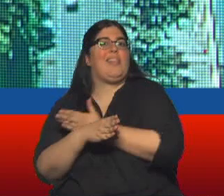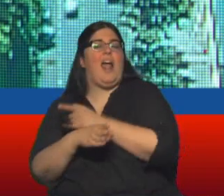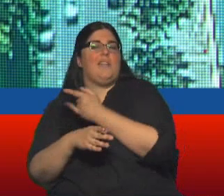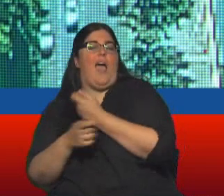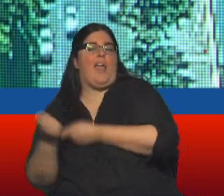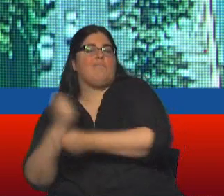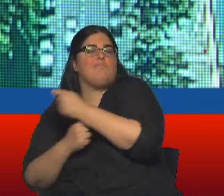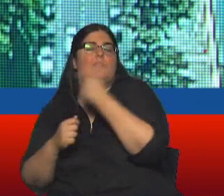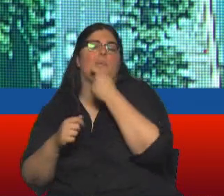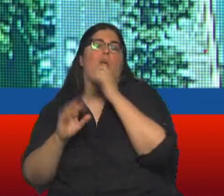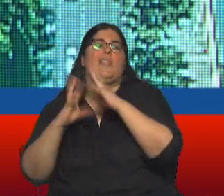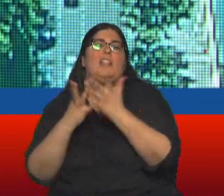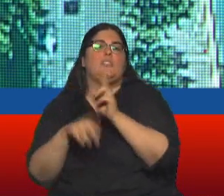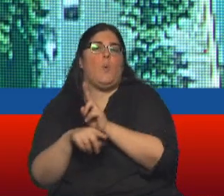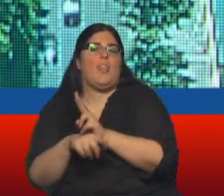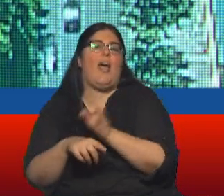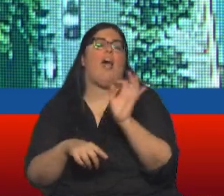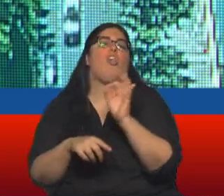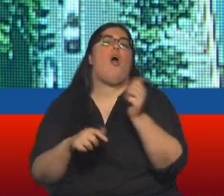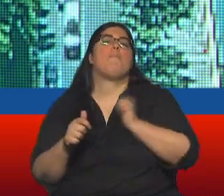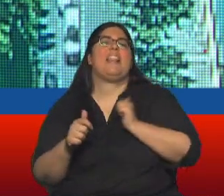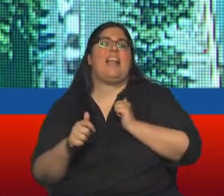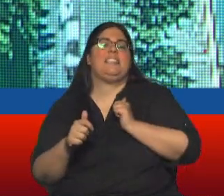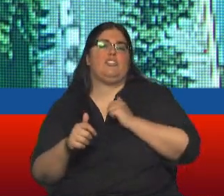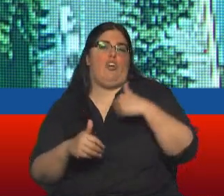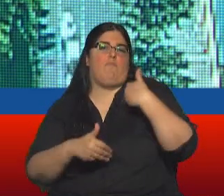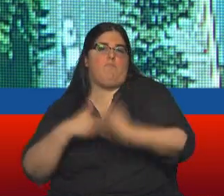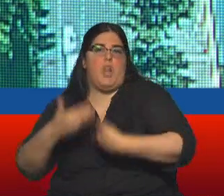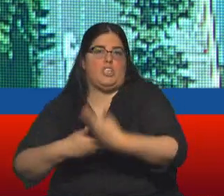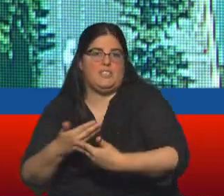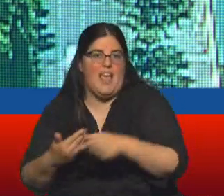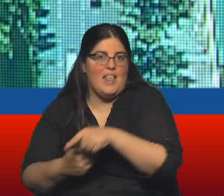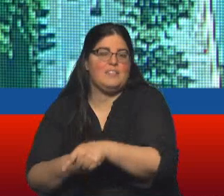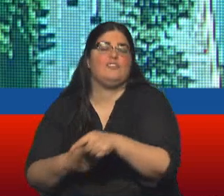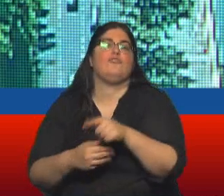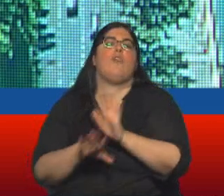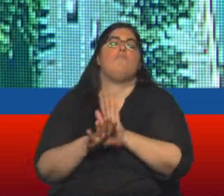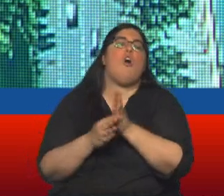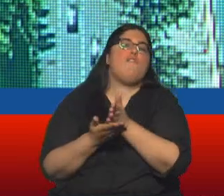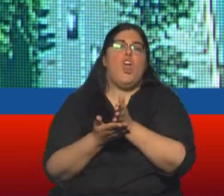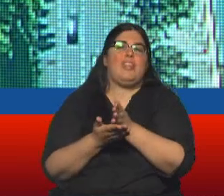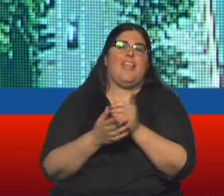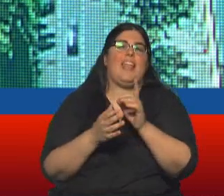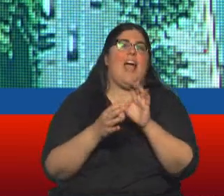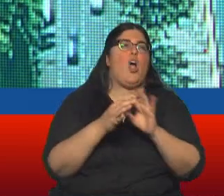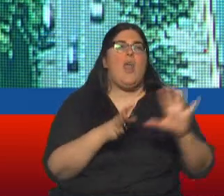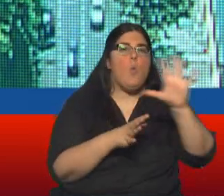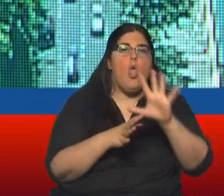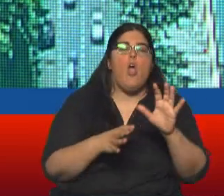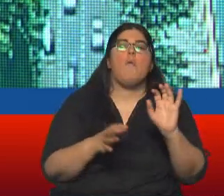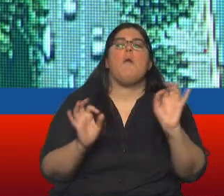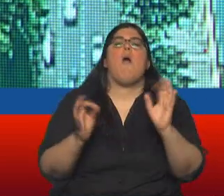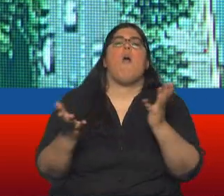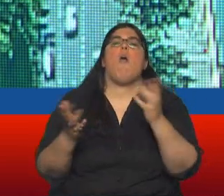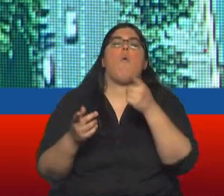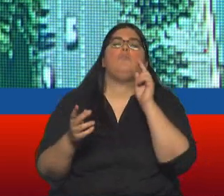seguridad internacional o al proceso de militarización que puede haber en la frontera con Europa?